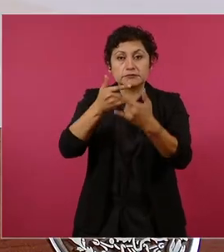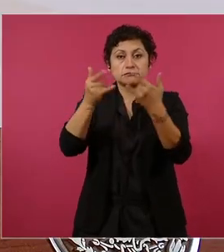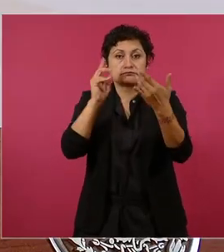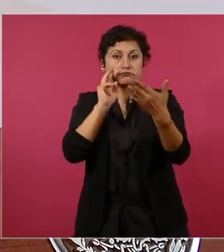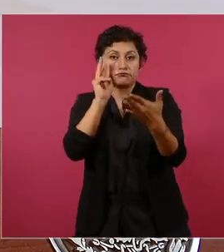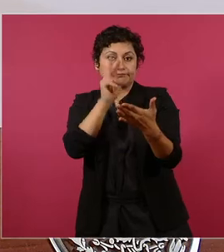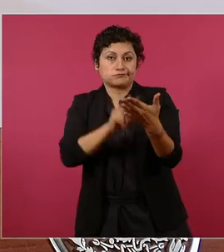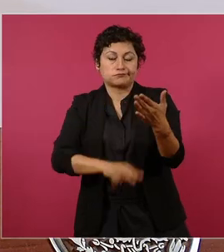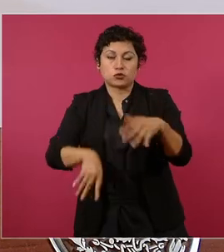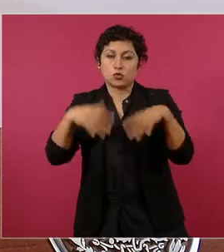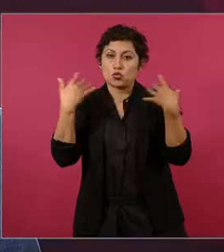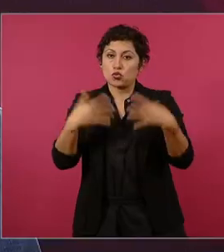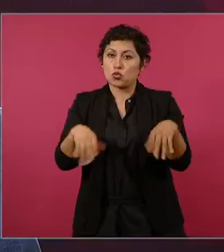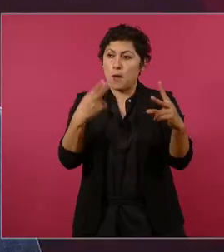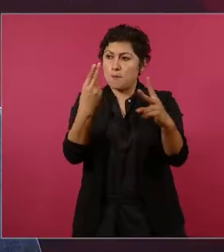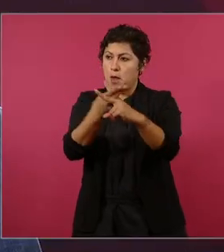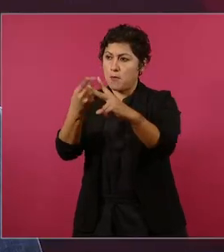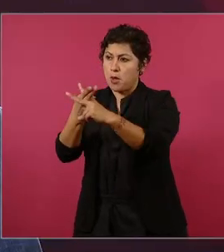yaquis asesinados.